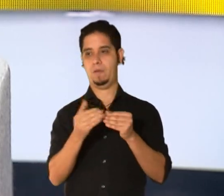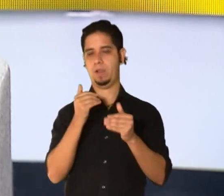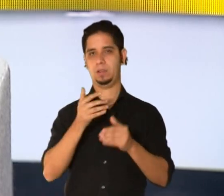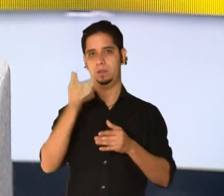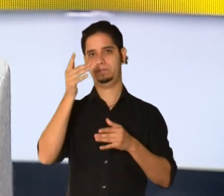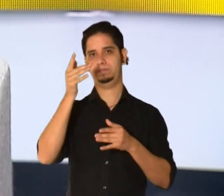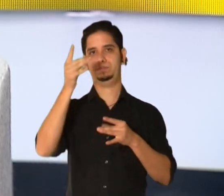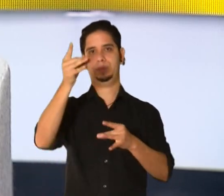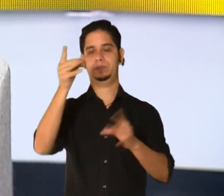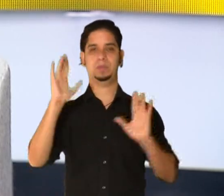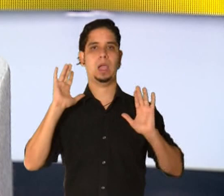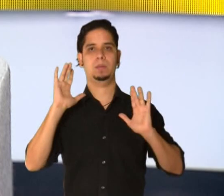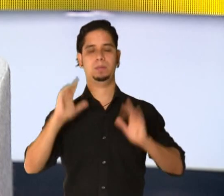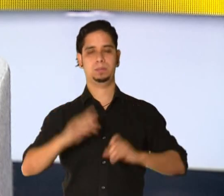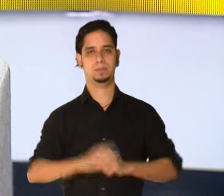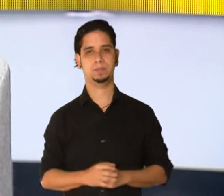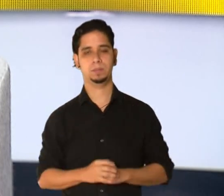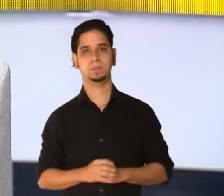infectarse.